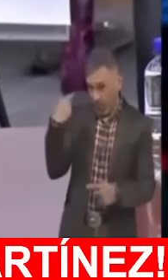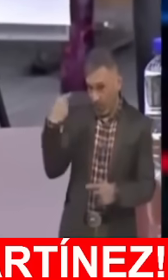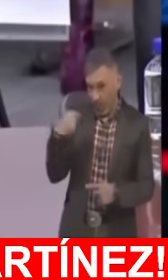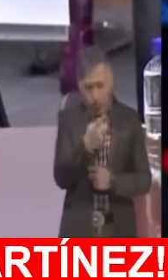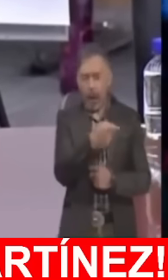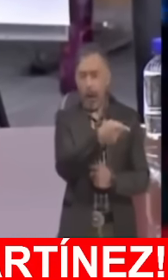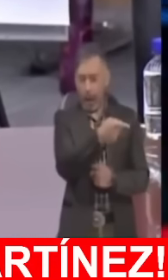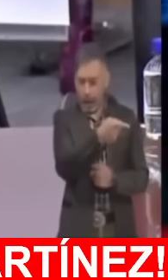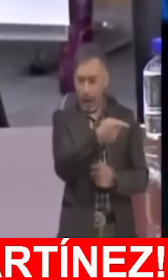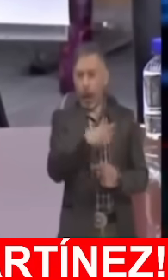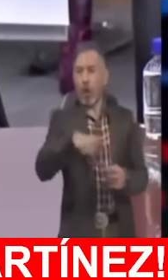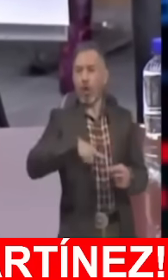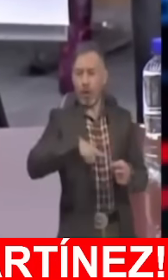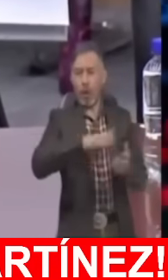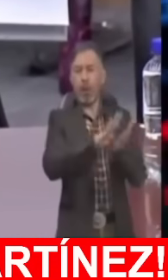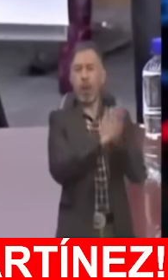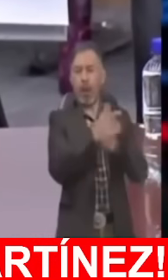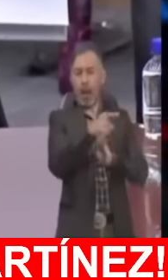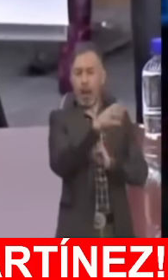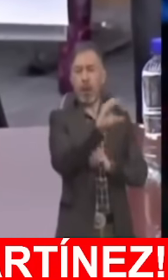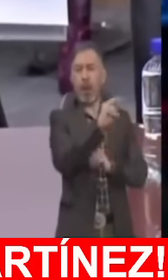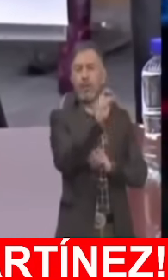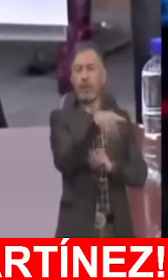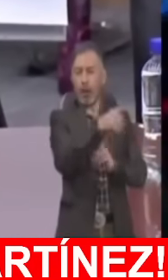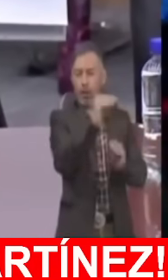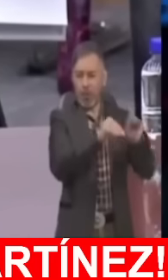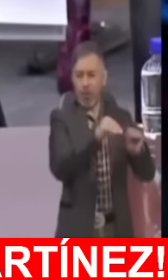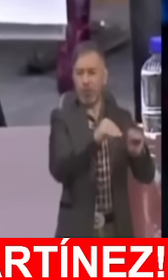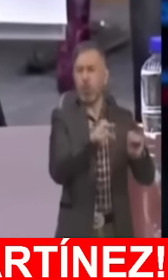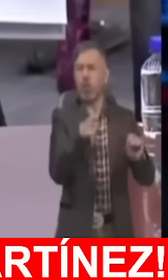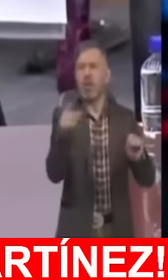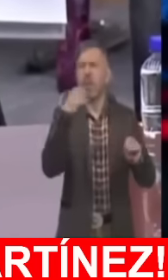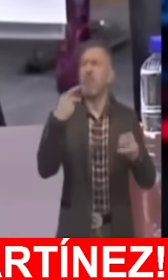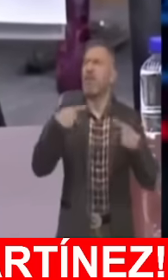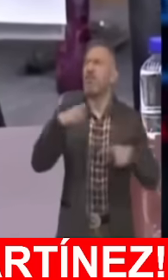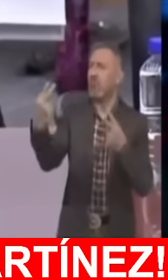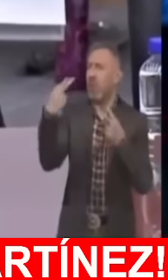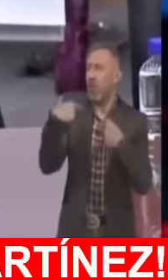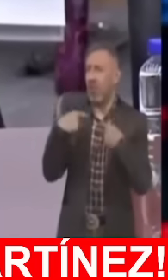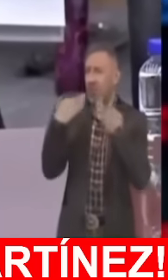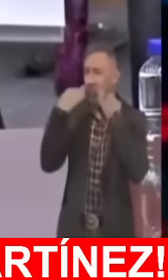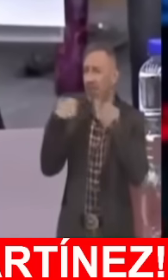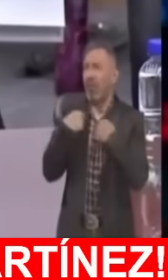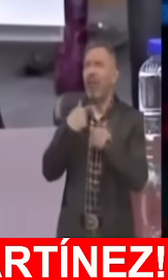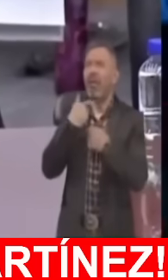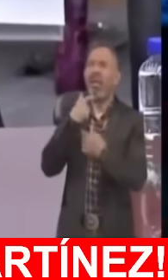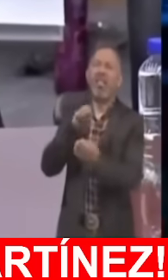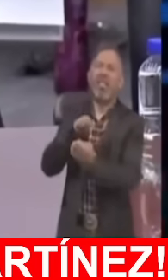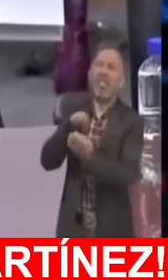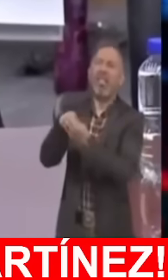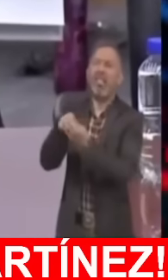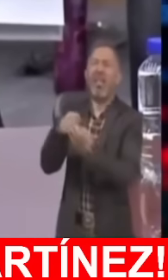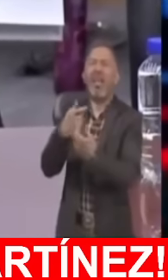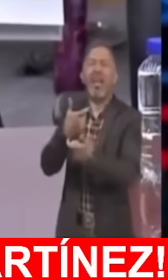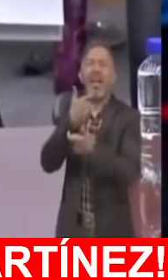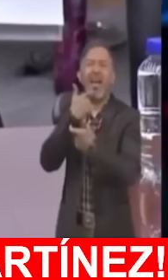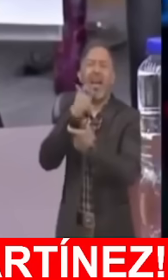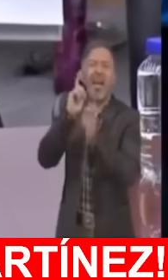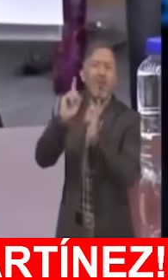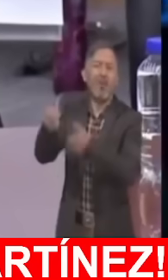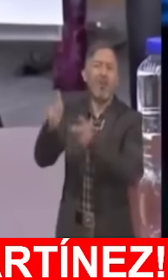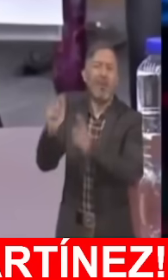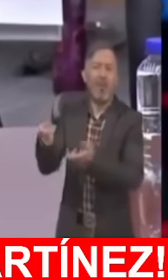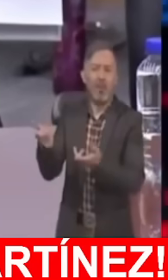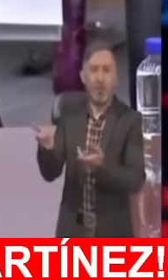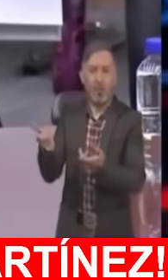coalición pretenden reírse en la cara de la gente no hay manera que jurídicamente ni políticamente un acuerdo